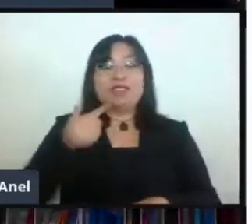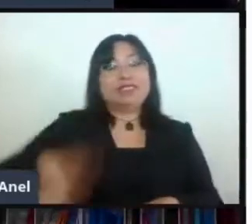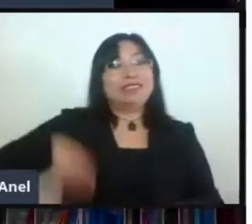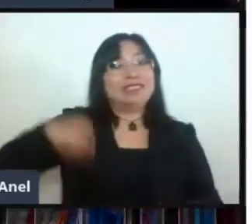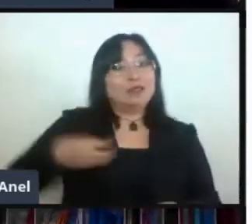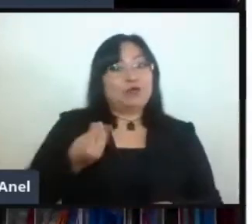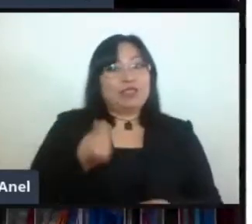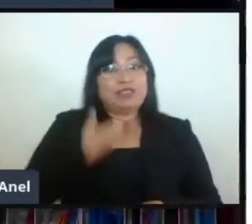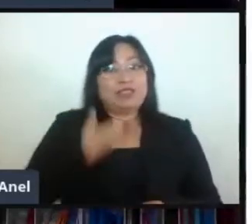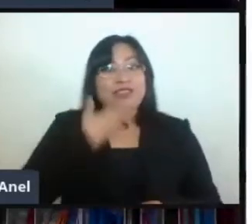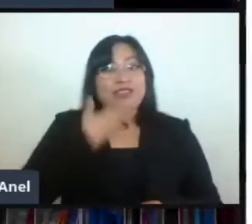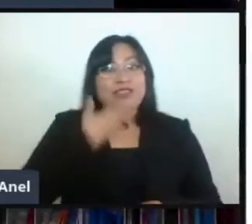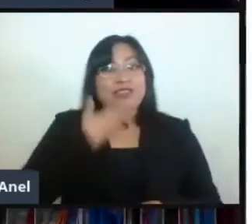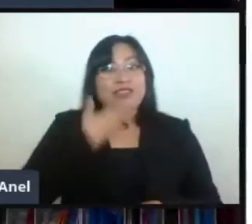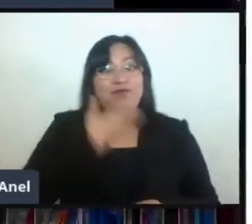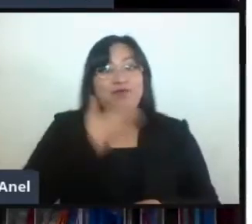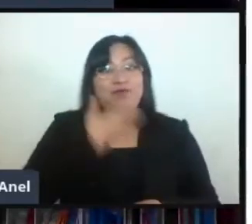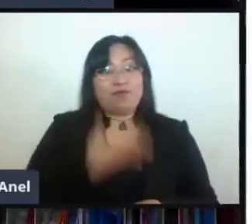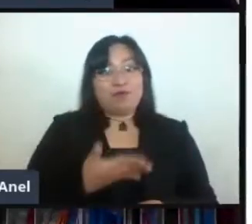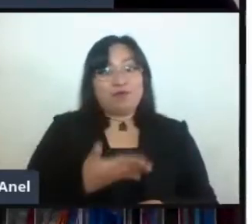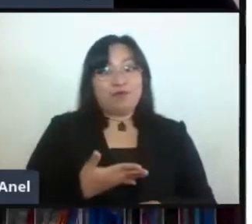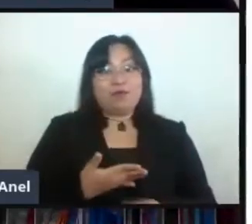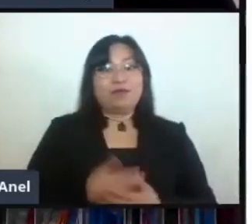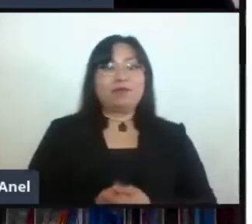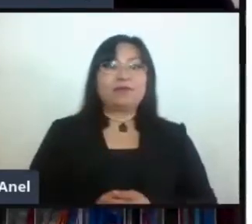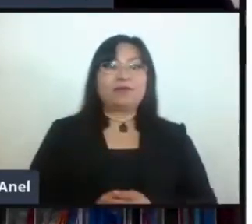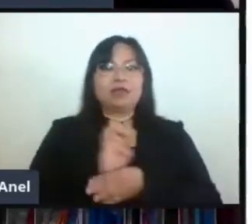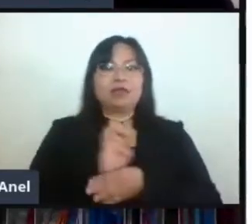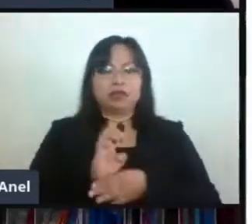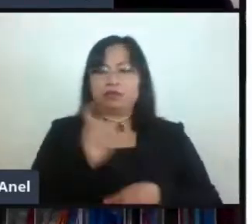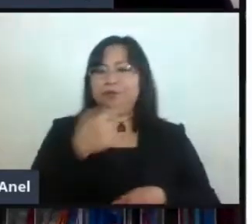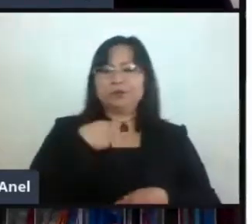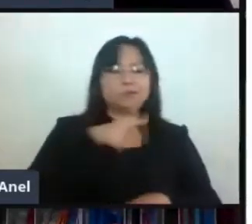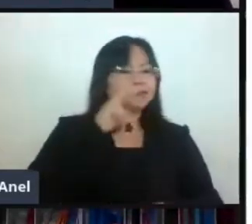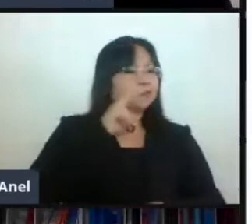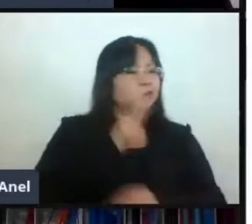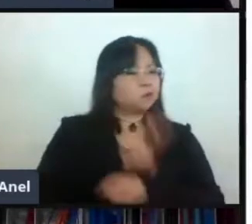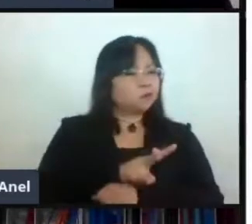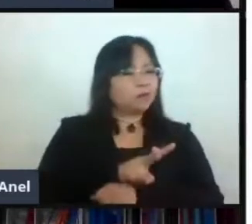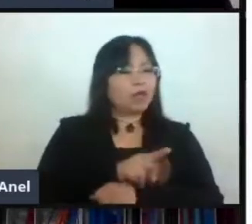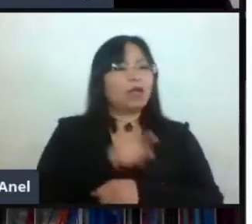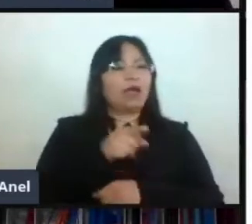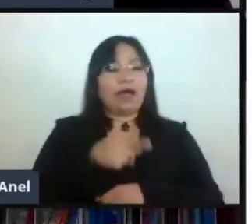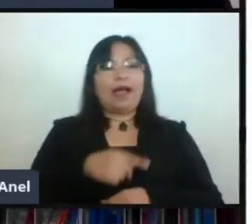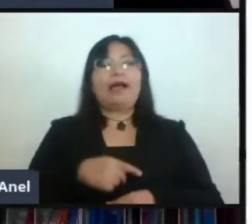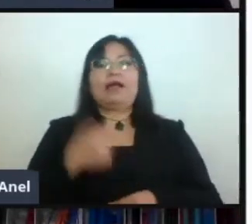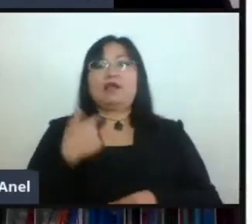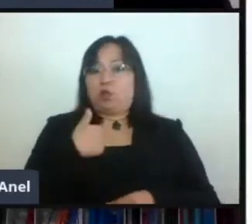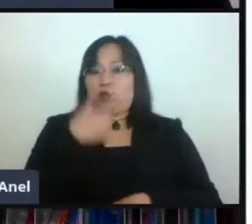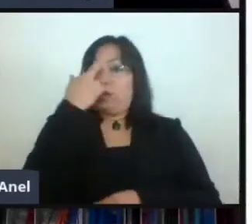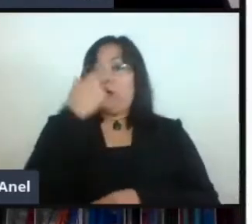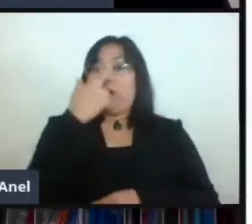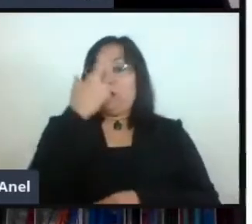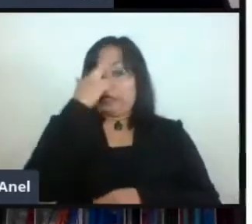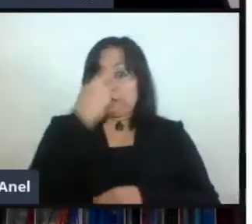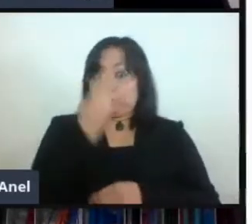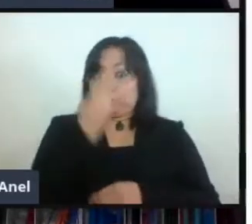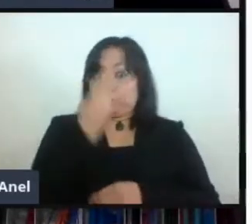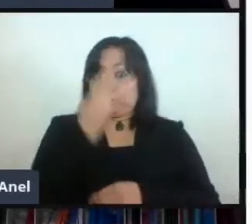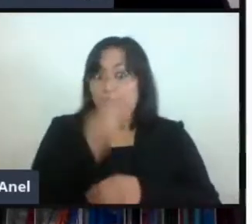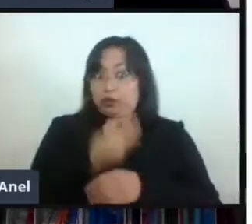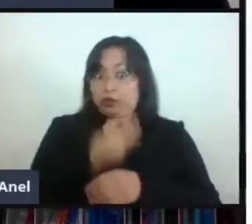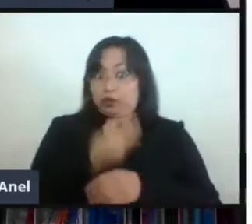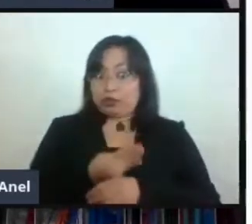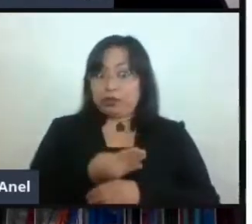esto es que nosotros los maestros tenemos una gran responsabilidad en la evaluación de las actividades que pedimos y por eso tenemos